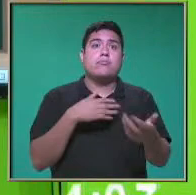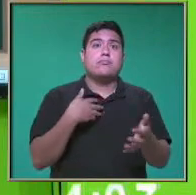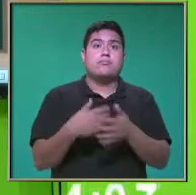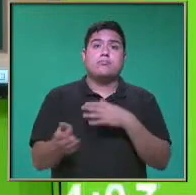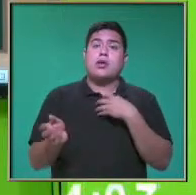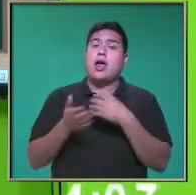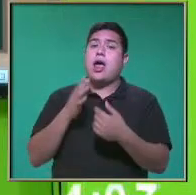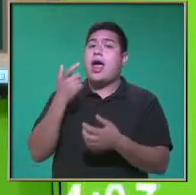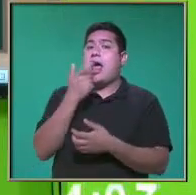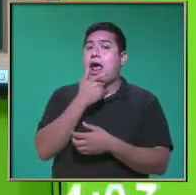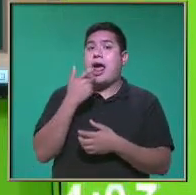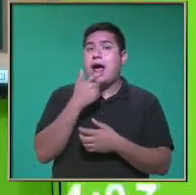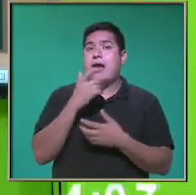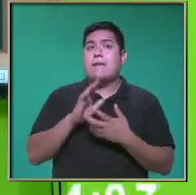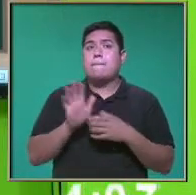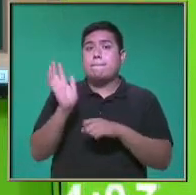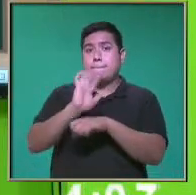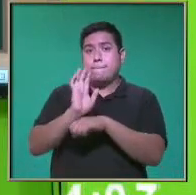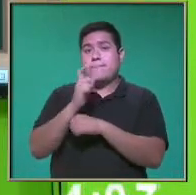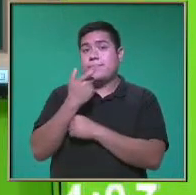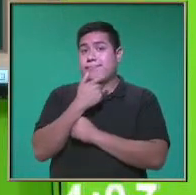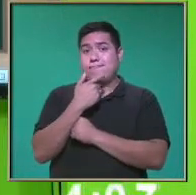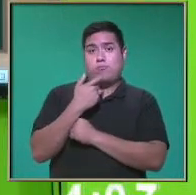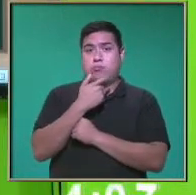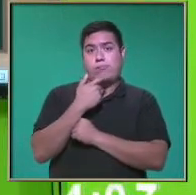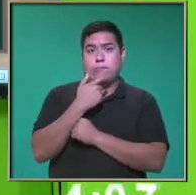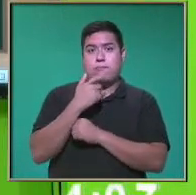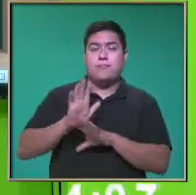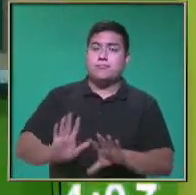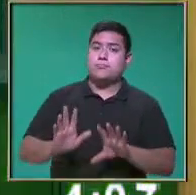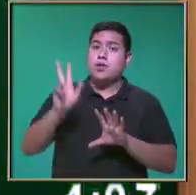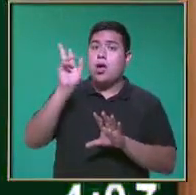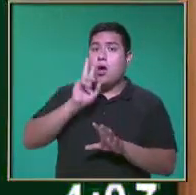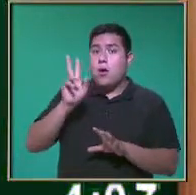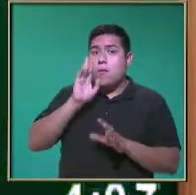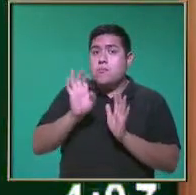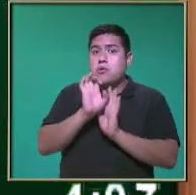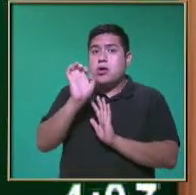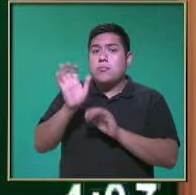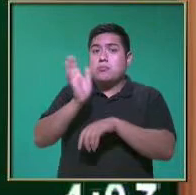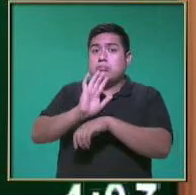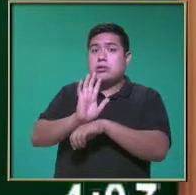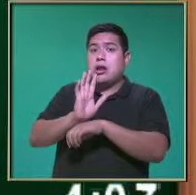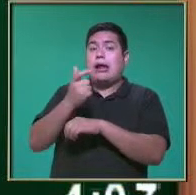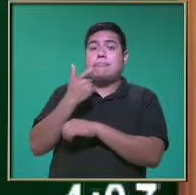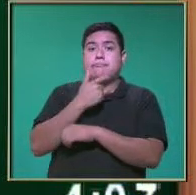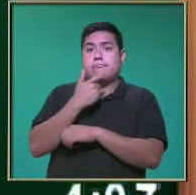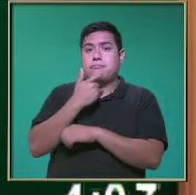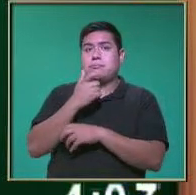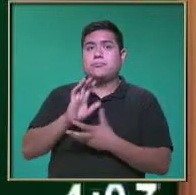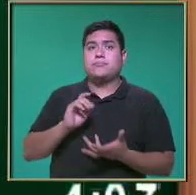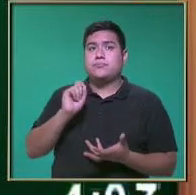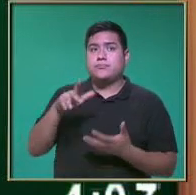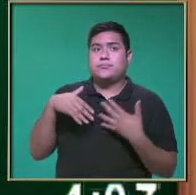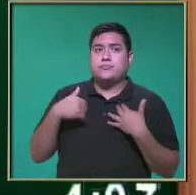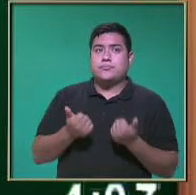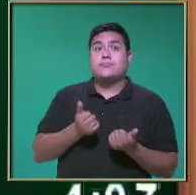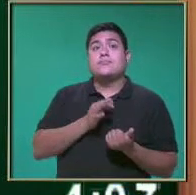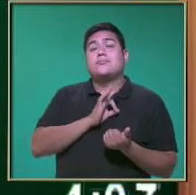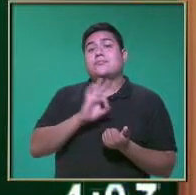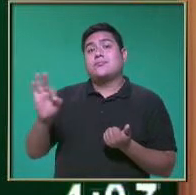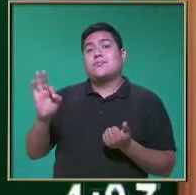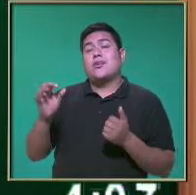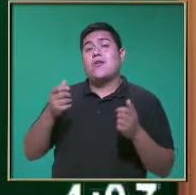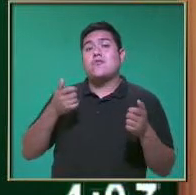populares, también las películas, la mayor parte de las películas que vemos, por ejemplo, cuando vamos al cine, están en inglés. También para comprender